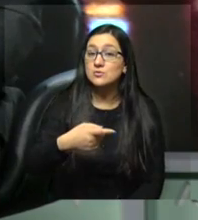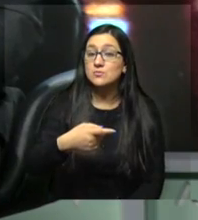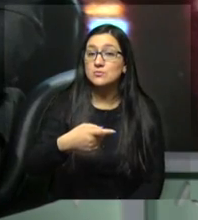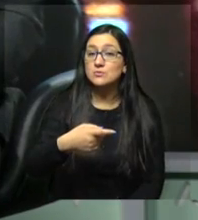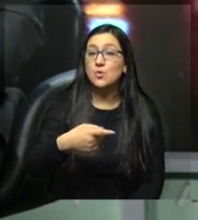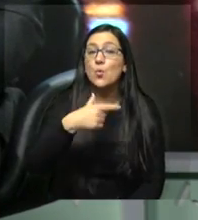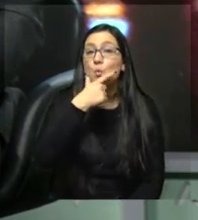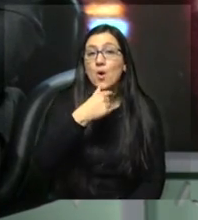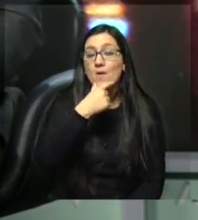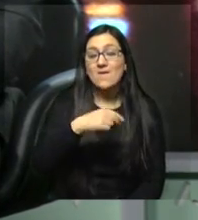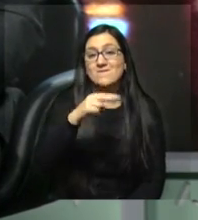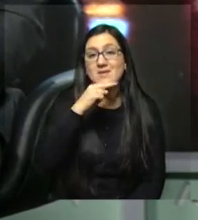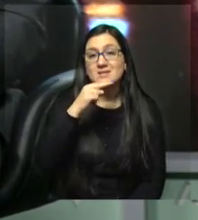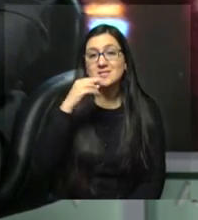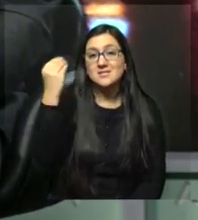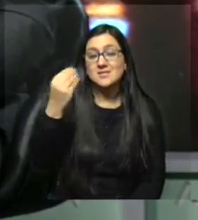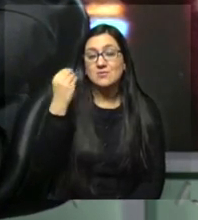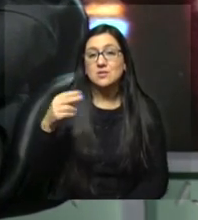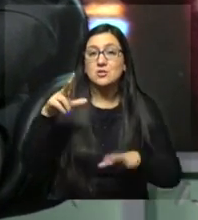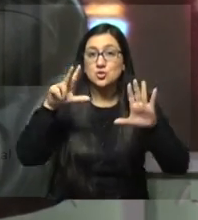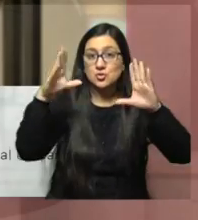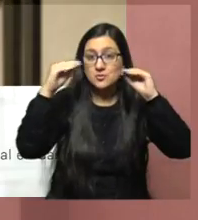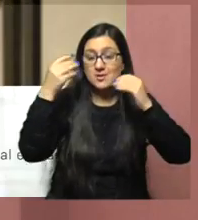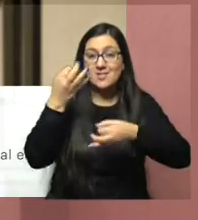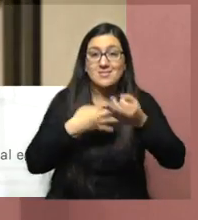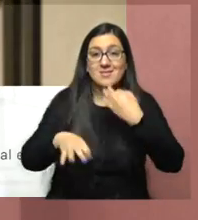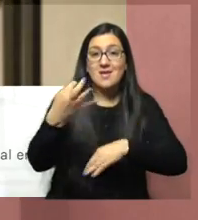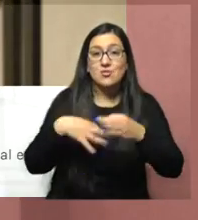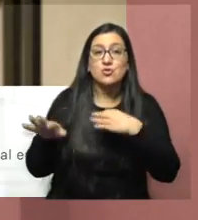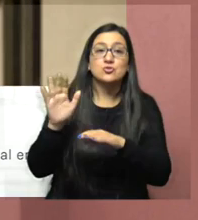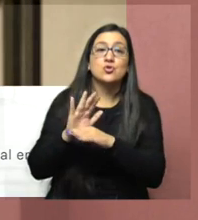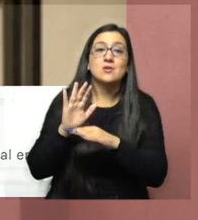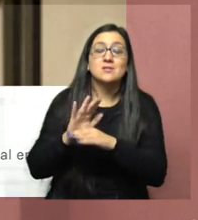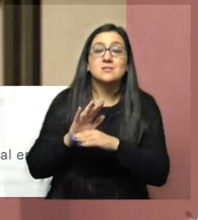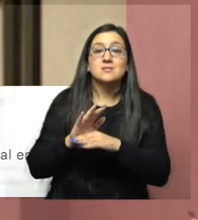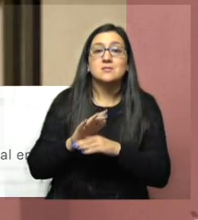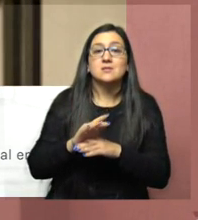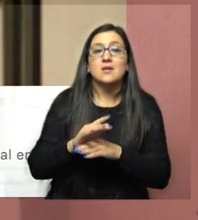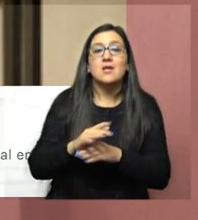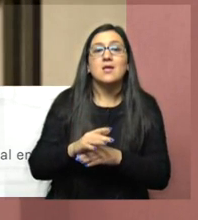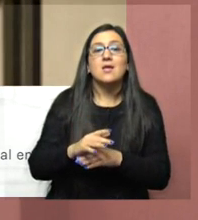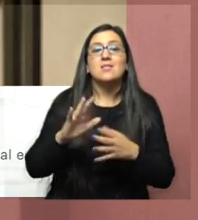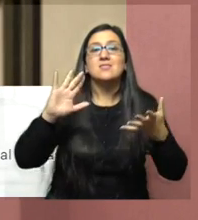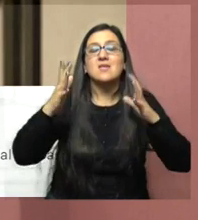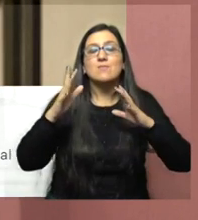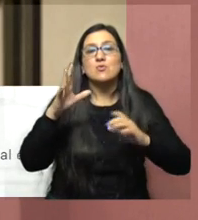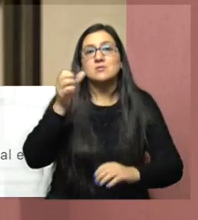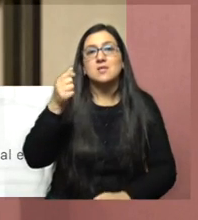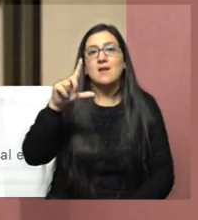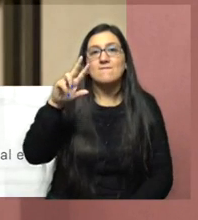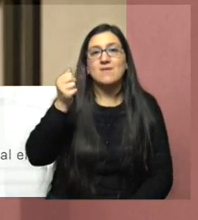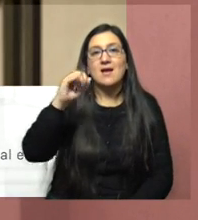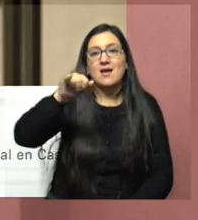los próximos jueves, viernes y sábados a las 20 horas en el Teatro Solís se presenta Tiempo Salvaje, y esto es para celebrar